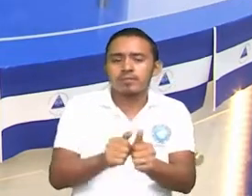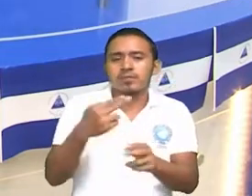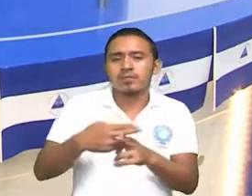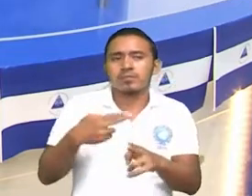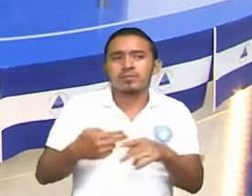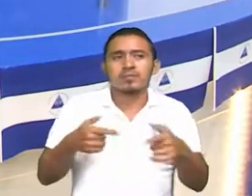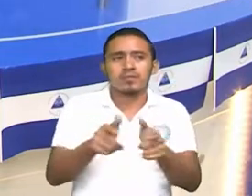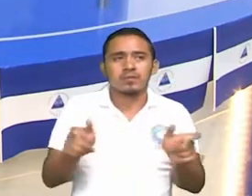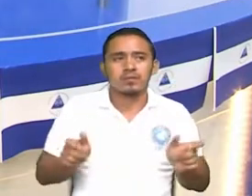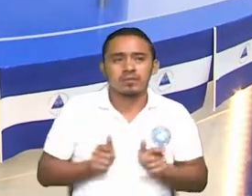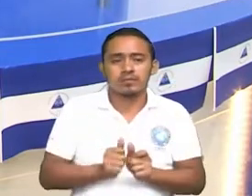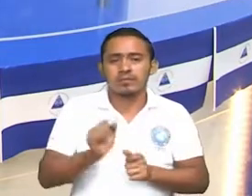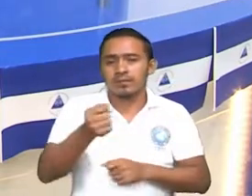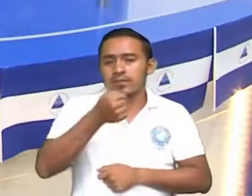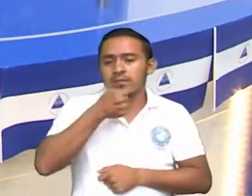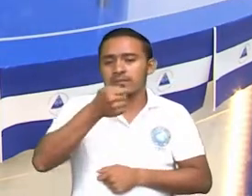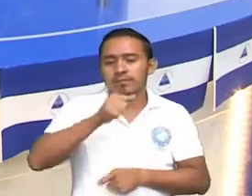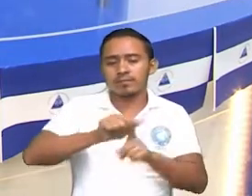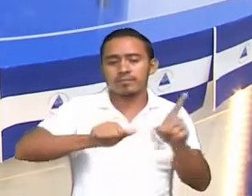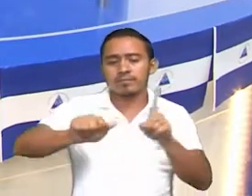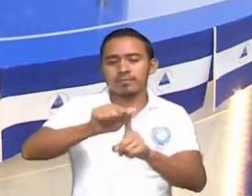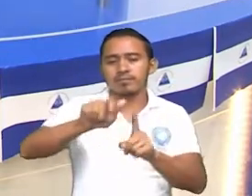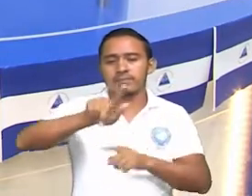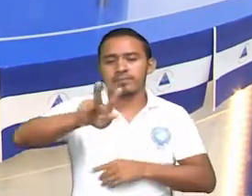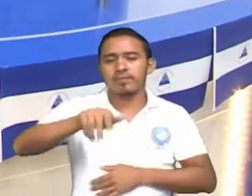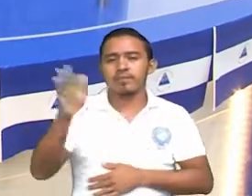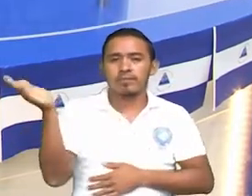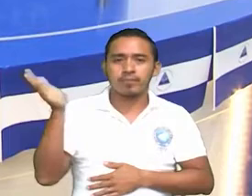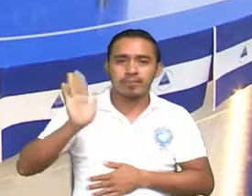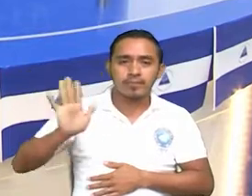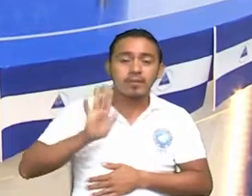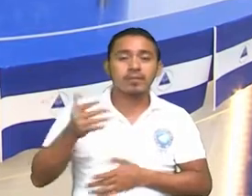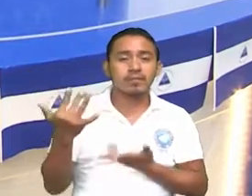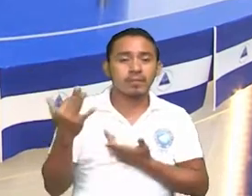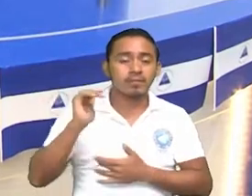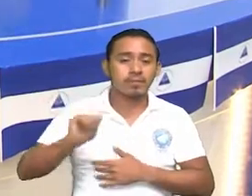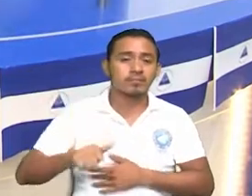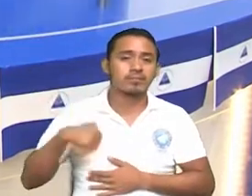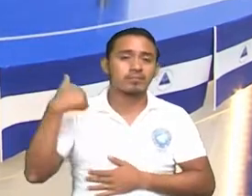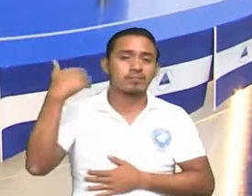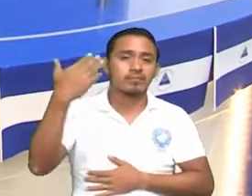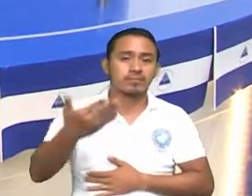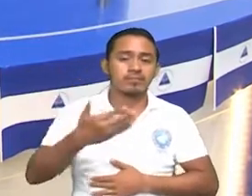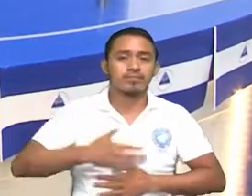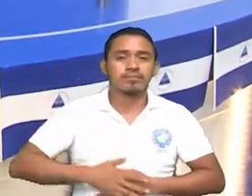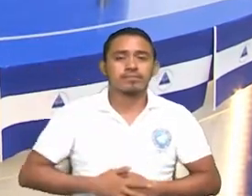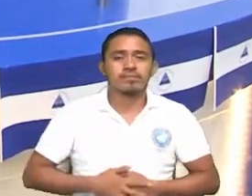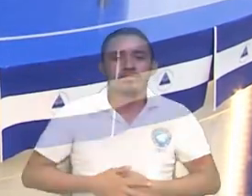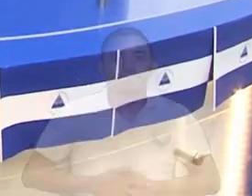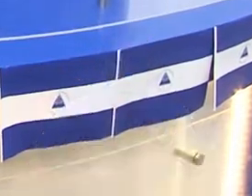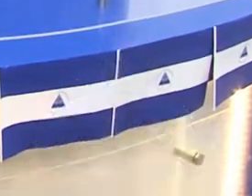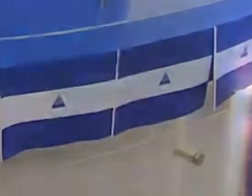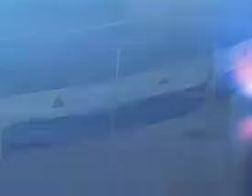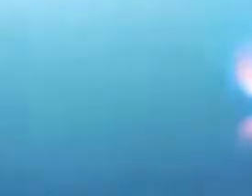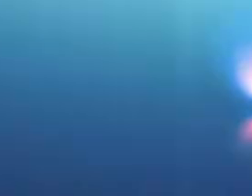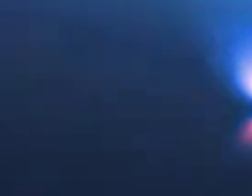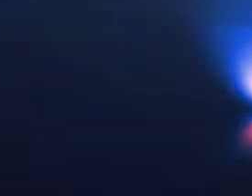nombre del equipo de Noticias Asamblea TV, nos despedimos y les esperamos en nuestra próxima edición.